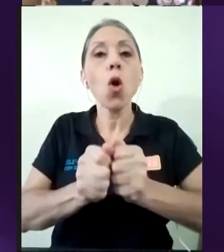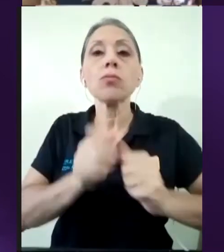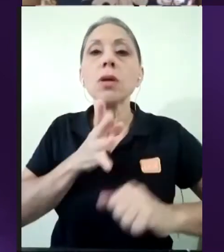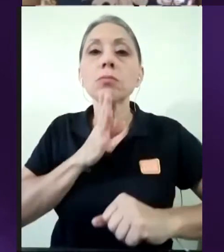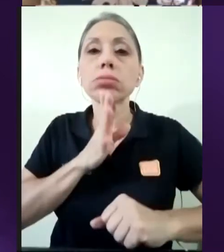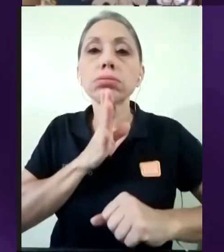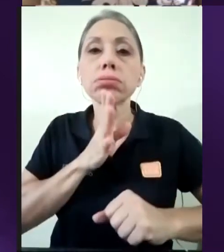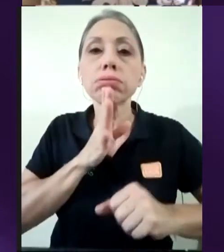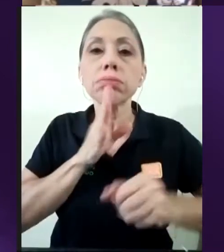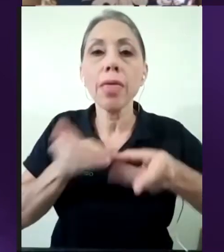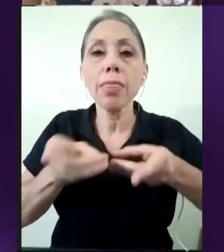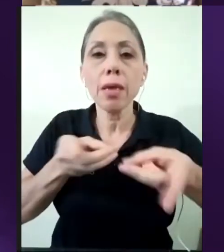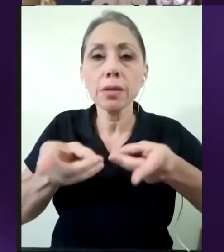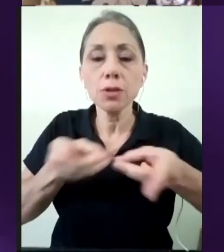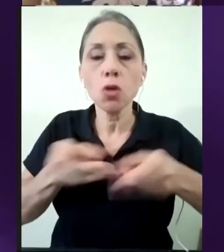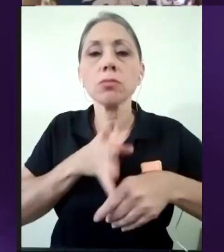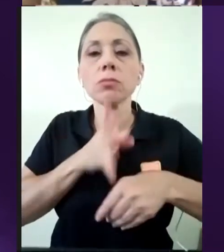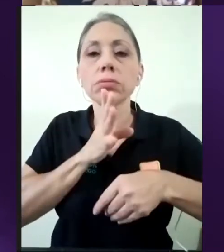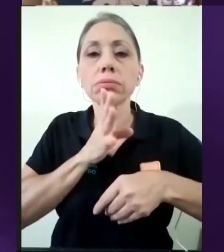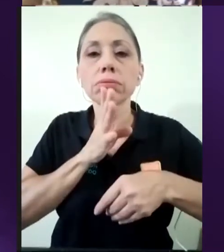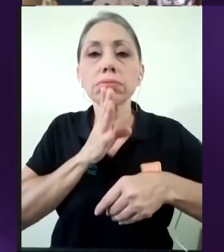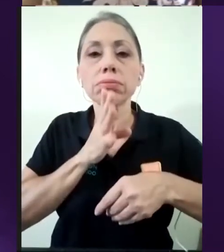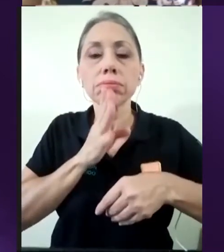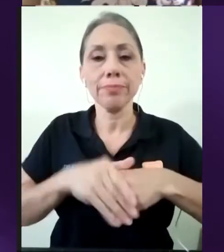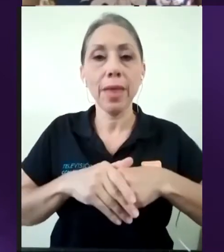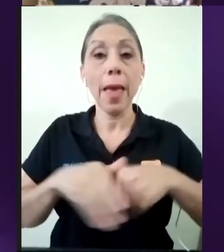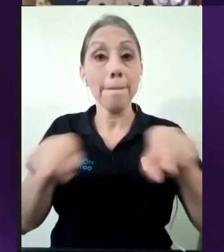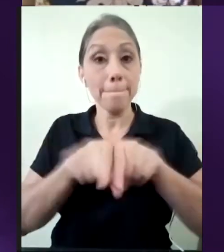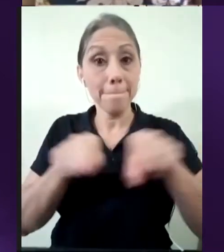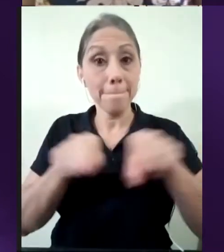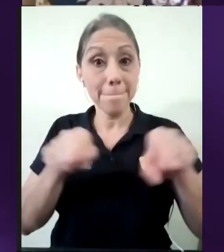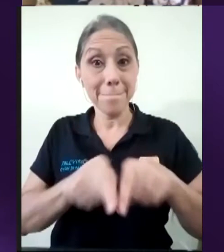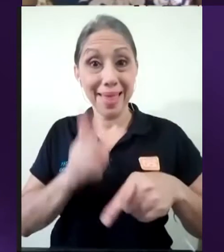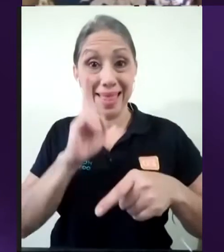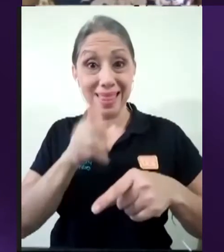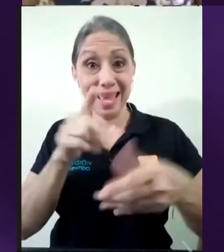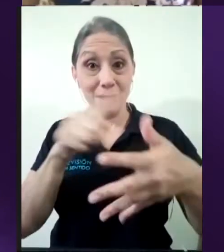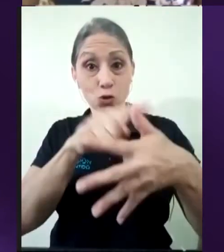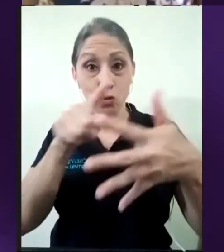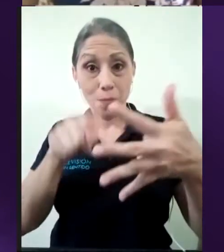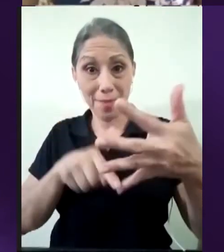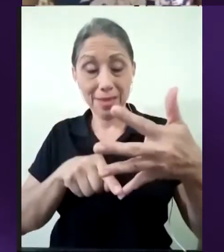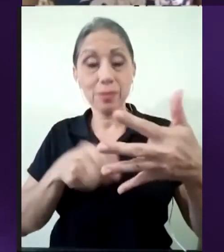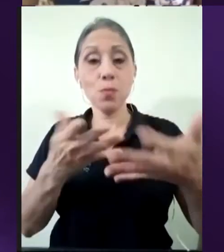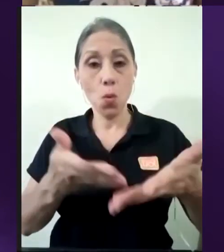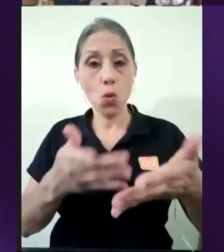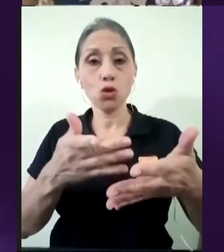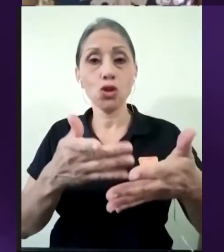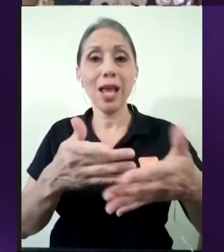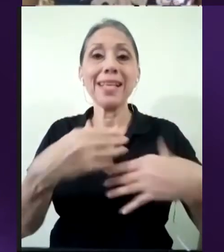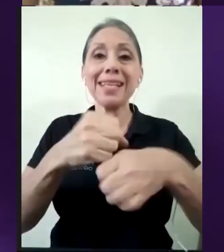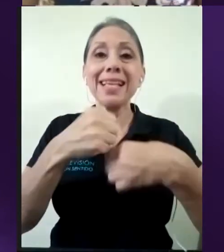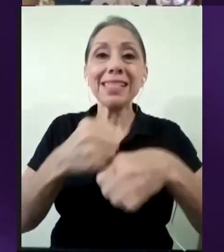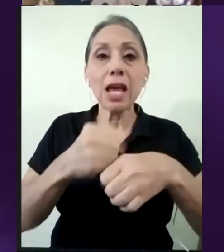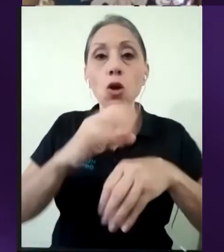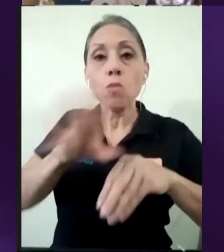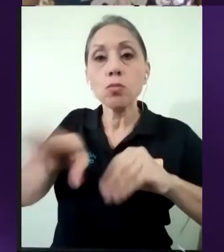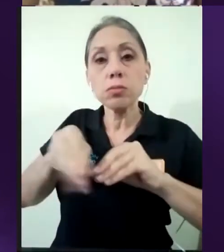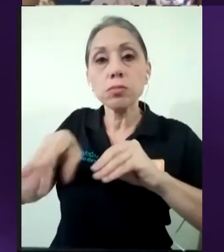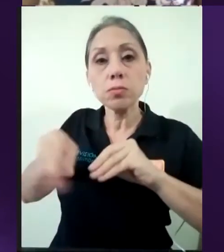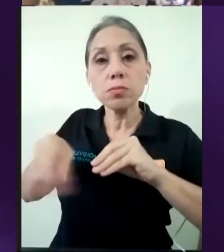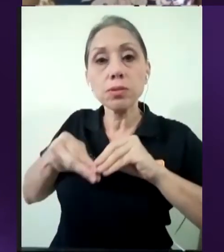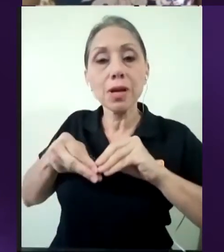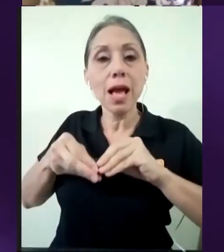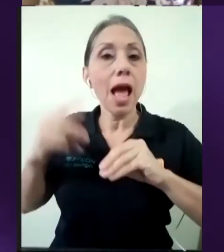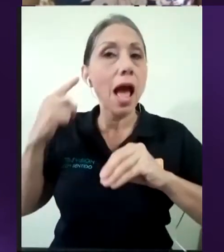también además se hicieron de esos mismos algunos audios para que sean